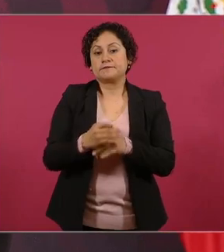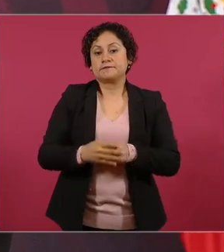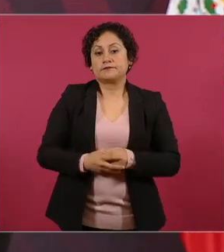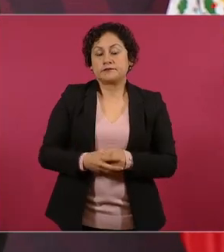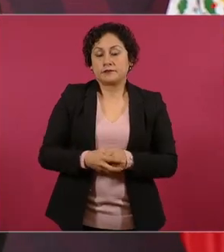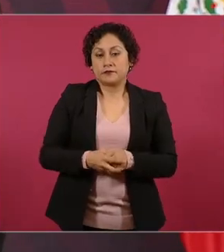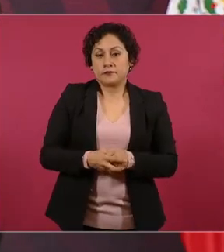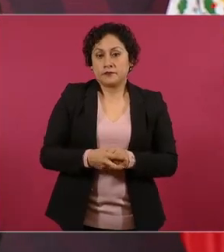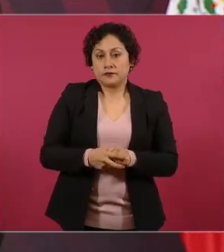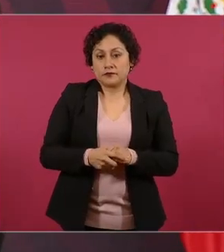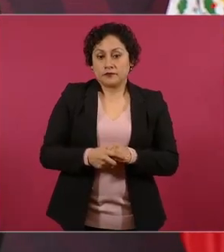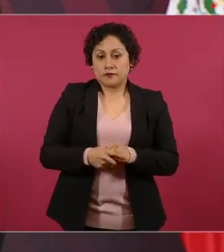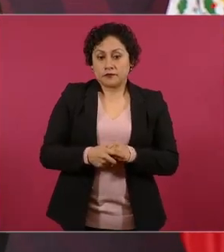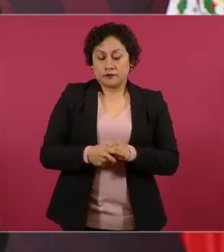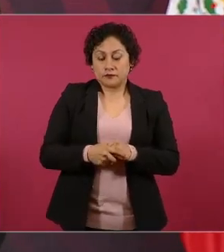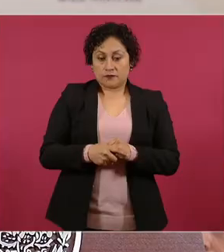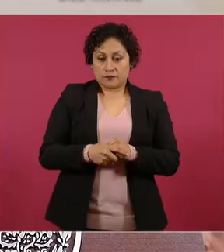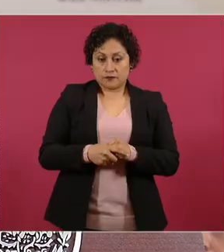¿cómo se llama?